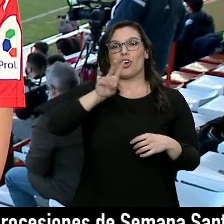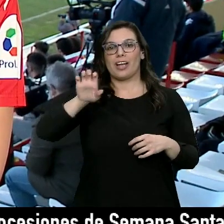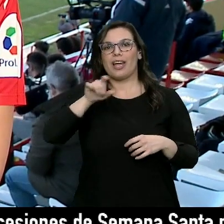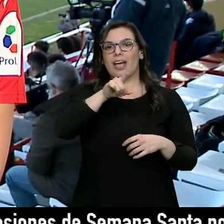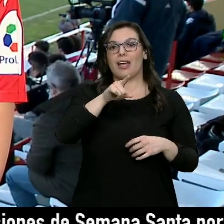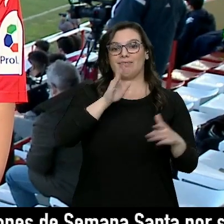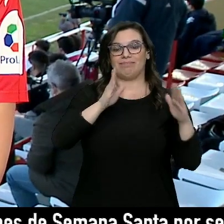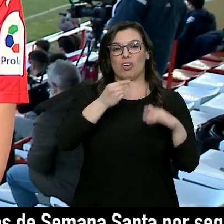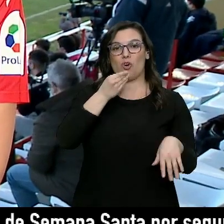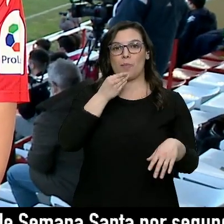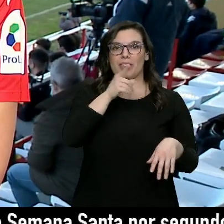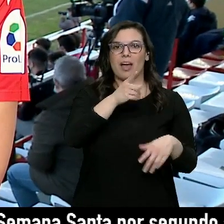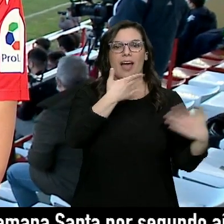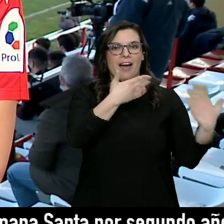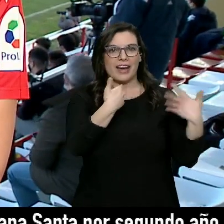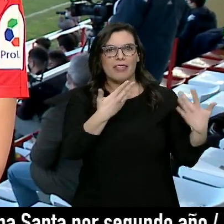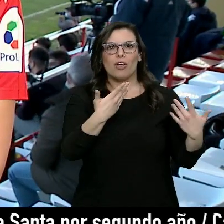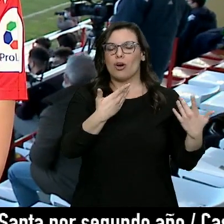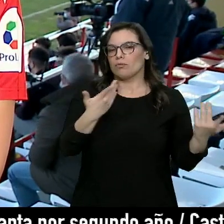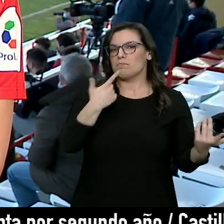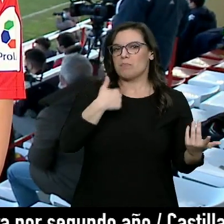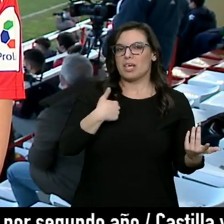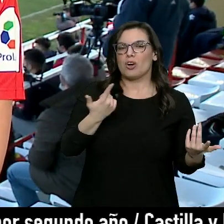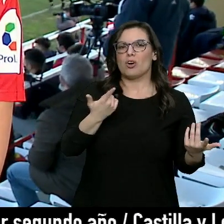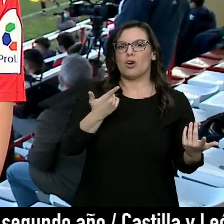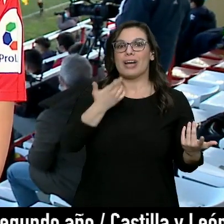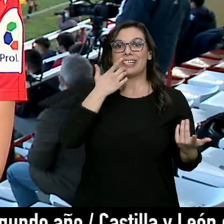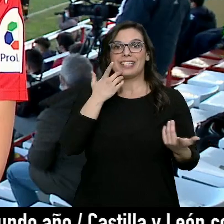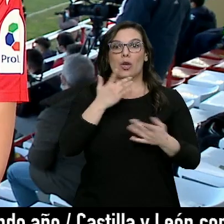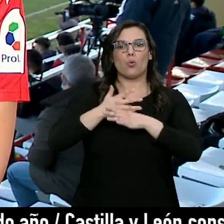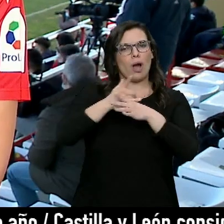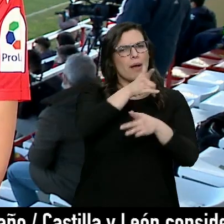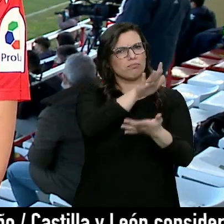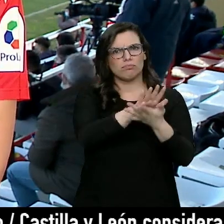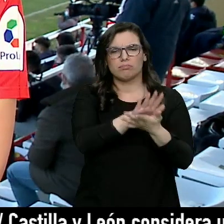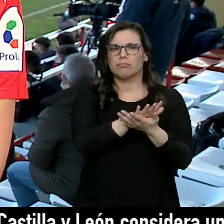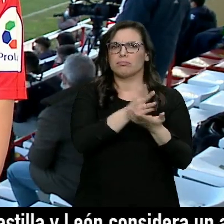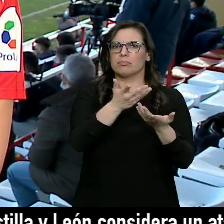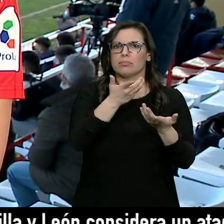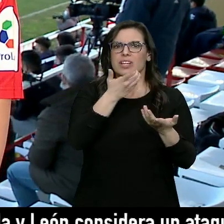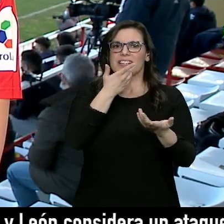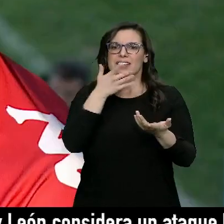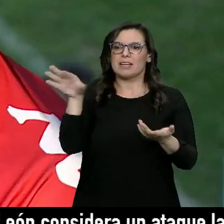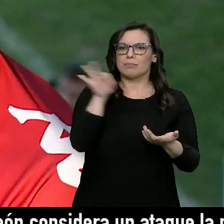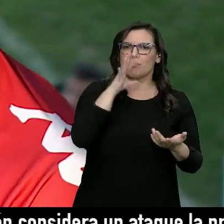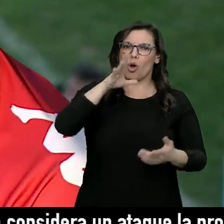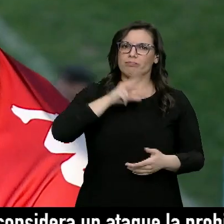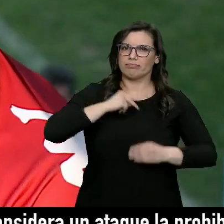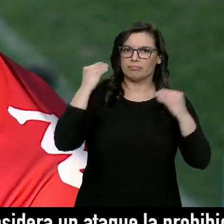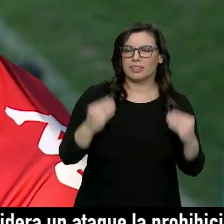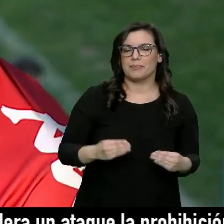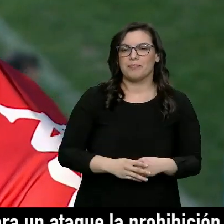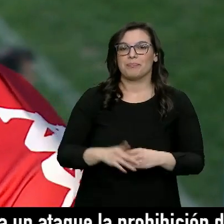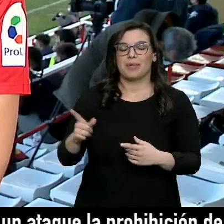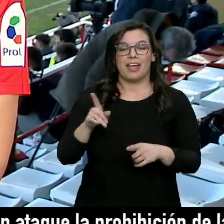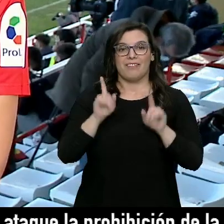la comida, estuve hablando con él y eso, y nada, me dijo que si jugaba, que estuviese tranquilo, que si estaba ahí es porque lo merecía. Y con el cóctel